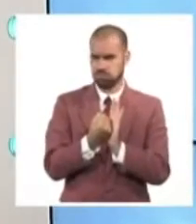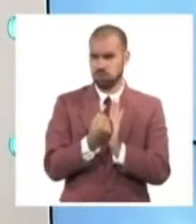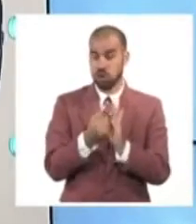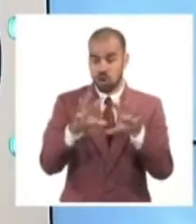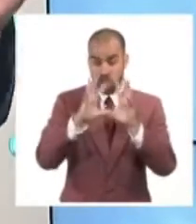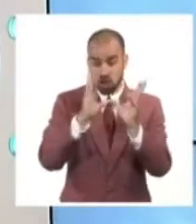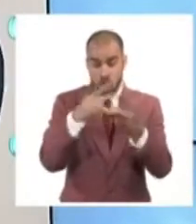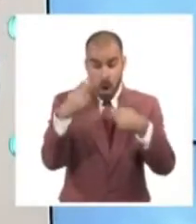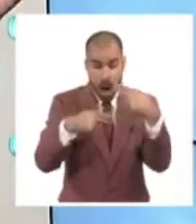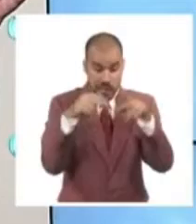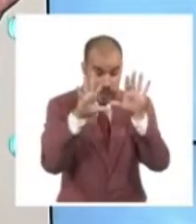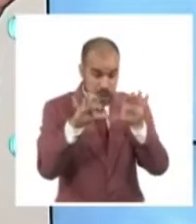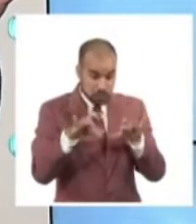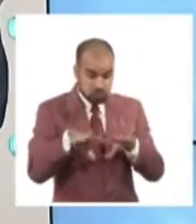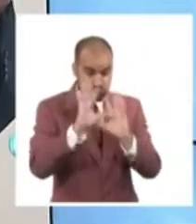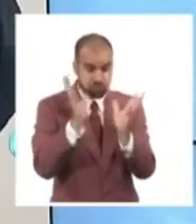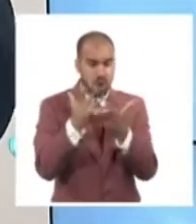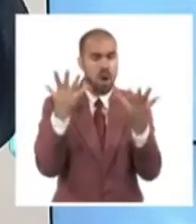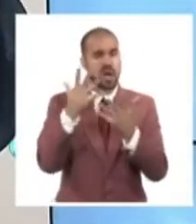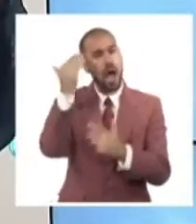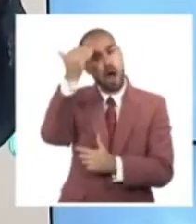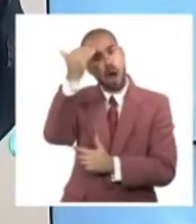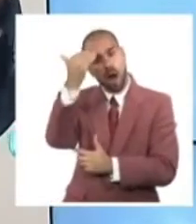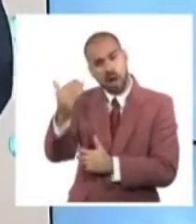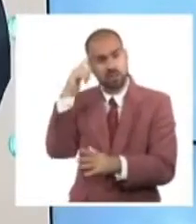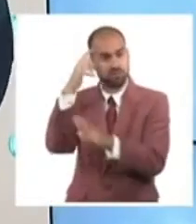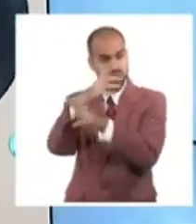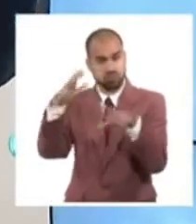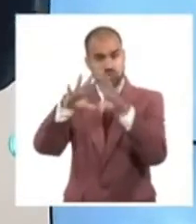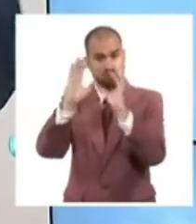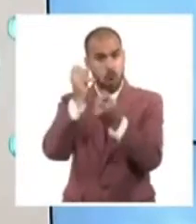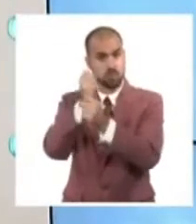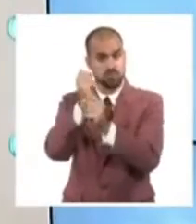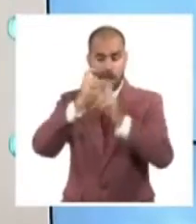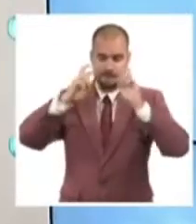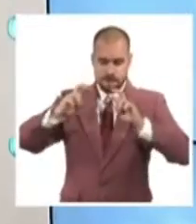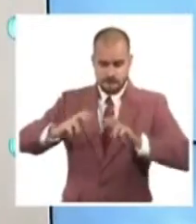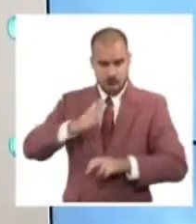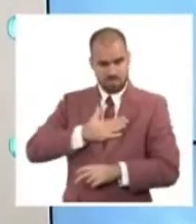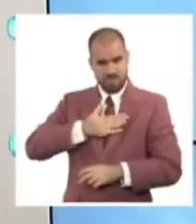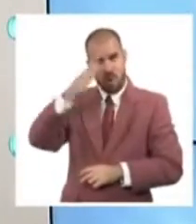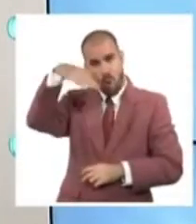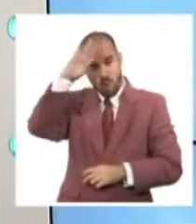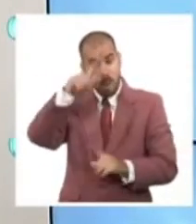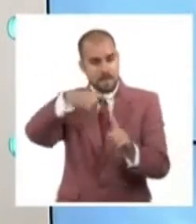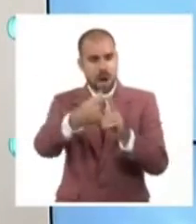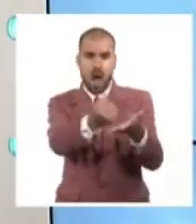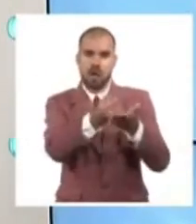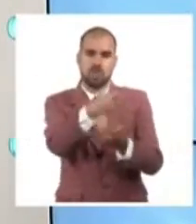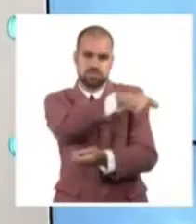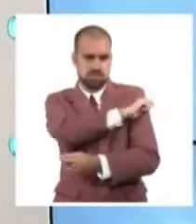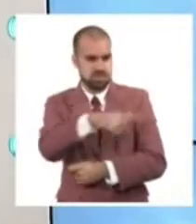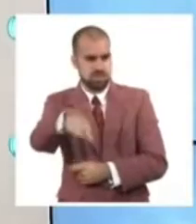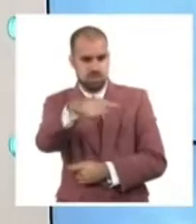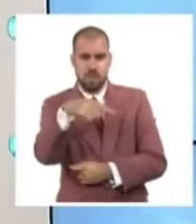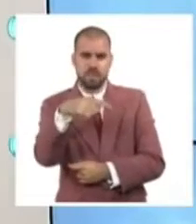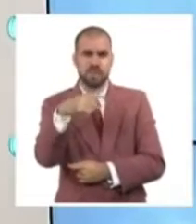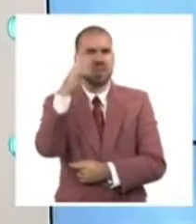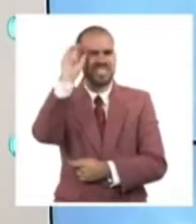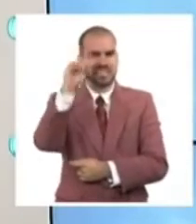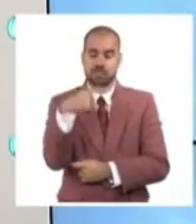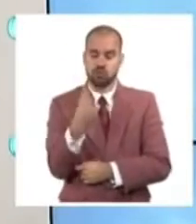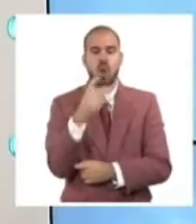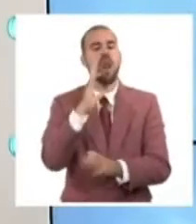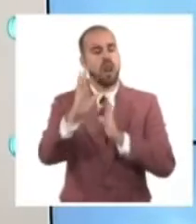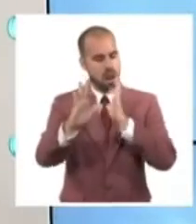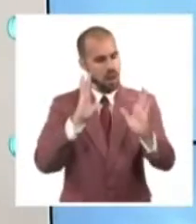todas desde los saberes de los juristas cubanos, con los aportes de nuestro pueblo y con la mirada en eso que tú decías, en que estamos respetando y